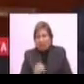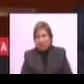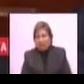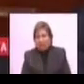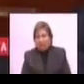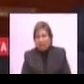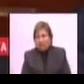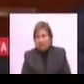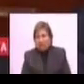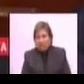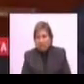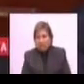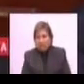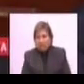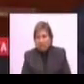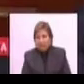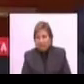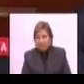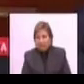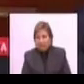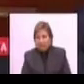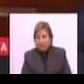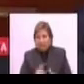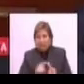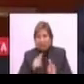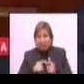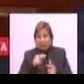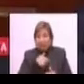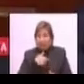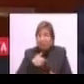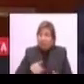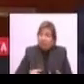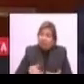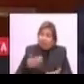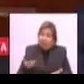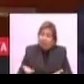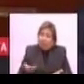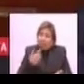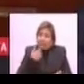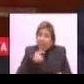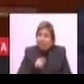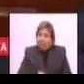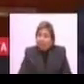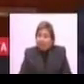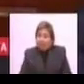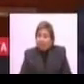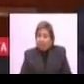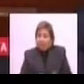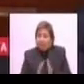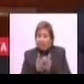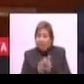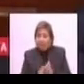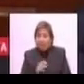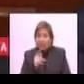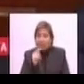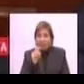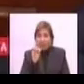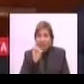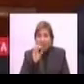caso se había presentado. Y entonces, presidente, ya estamos, como dice el libro de Bárbara